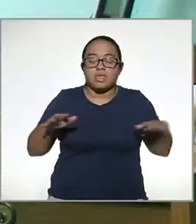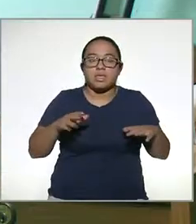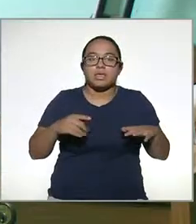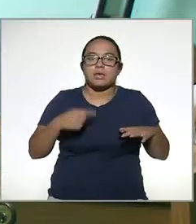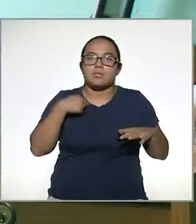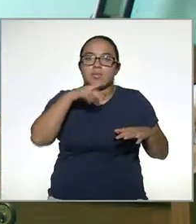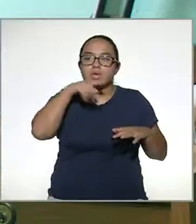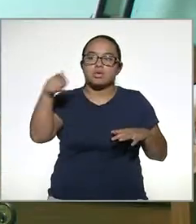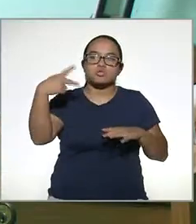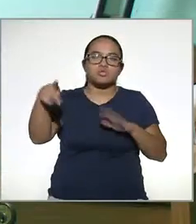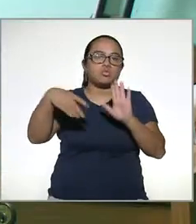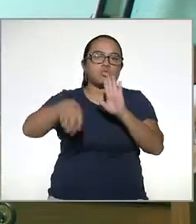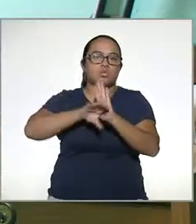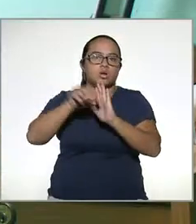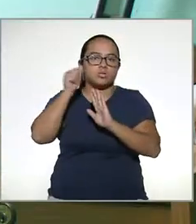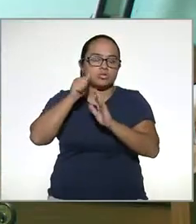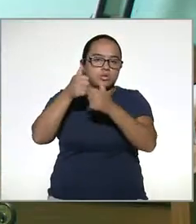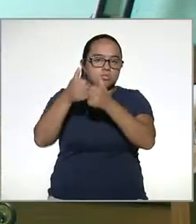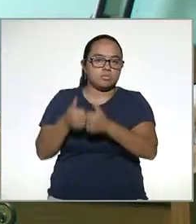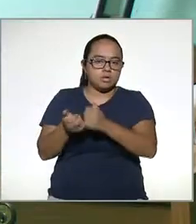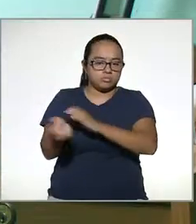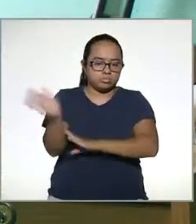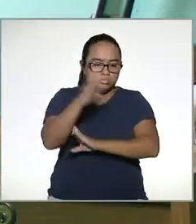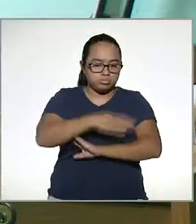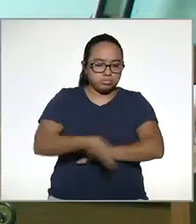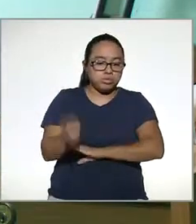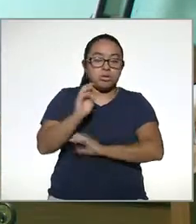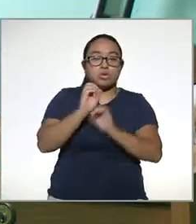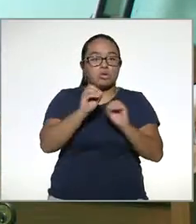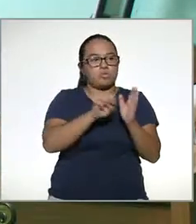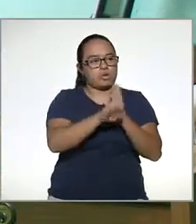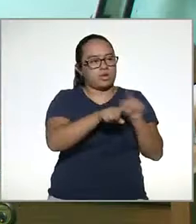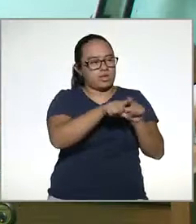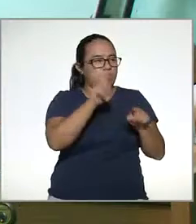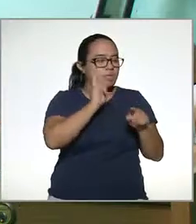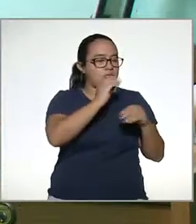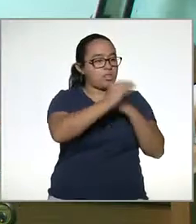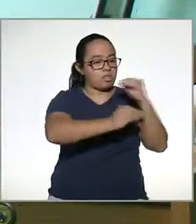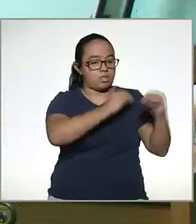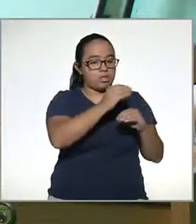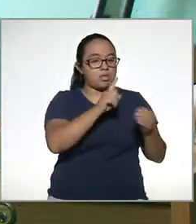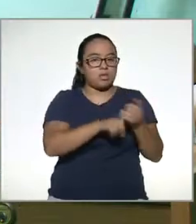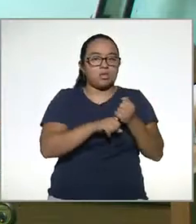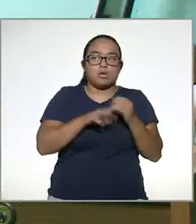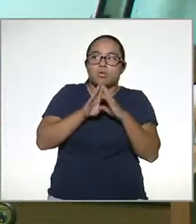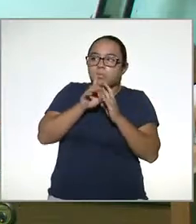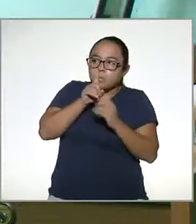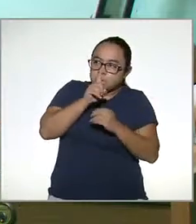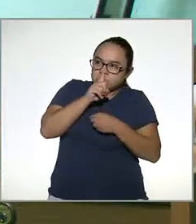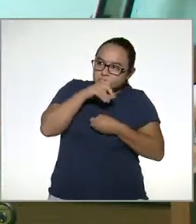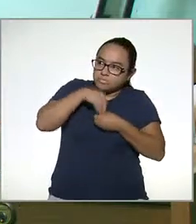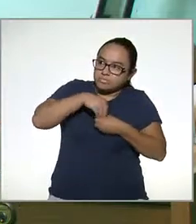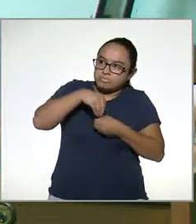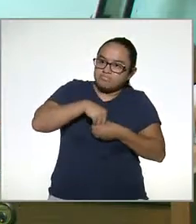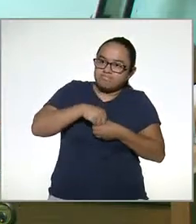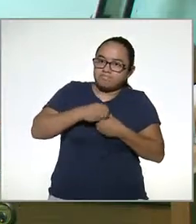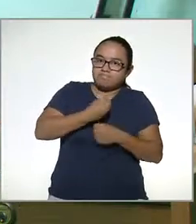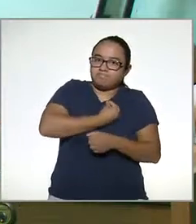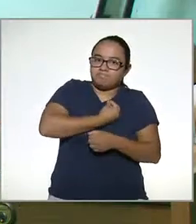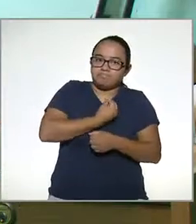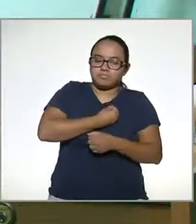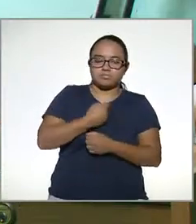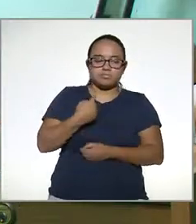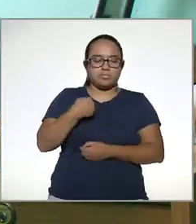se encierra mucho en su cuarto o, por ejemplo, cuando discute con su hermana o eso, pues no se defiende, lo guarda, pero yo me